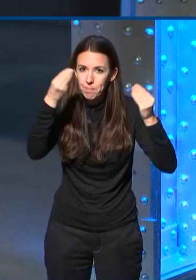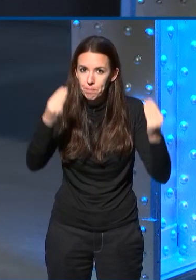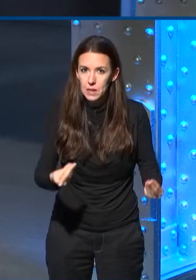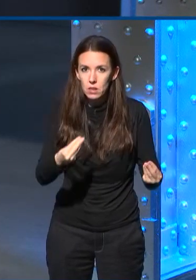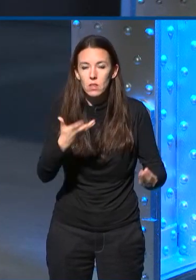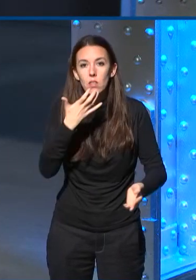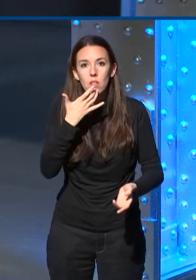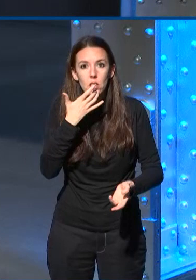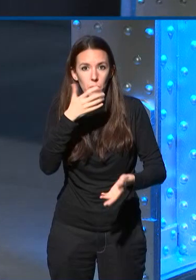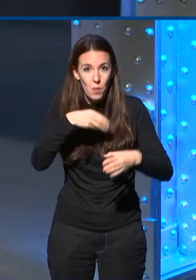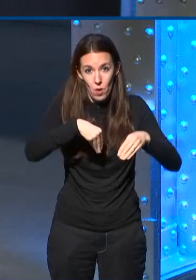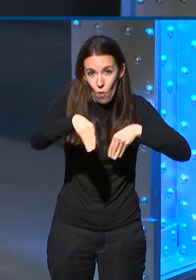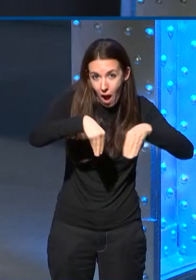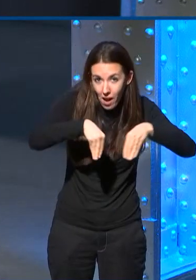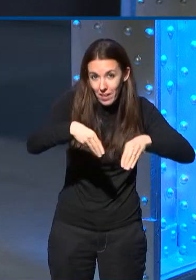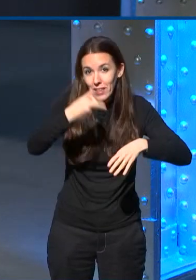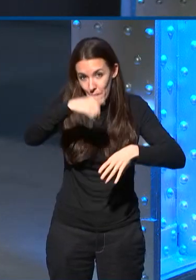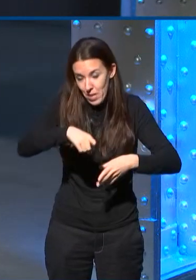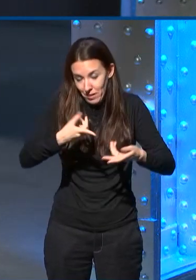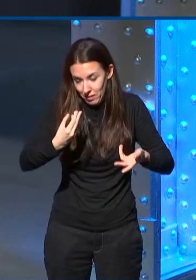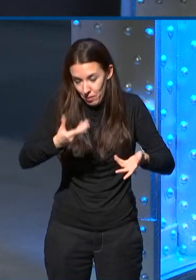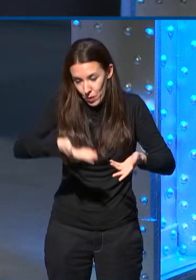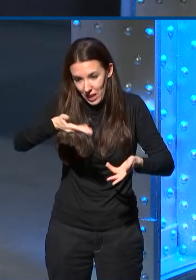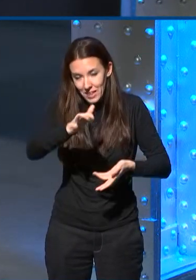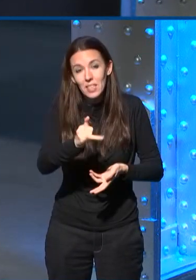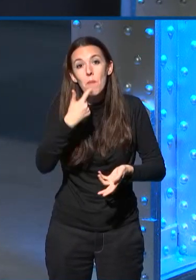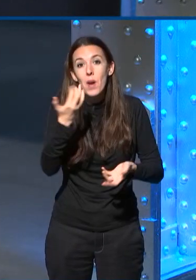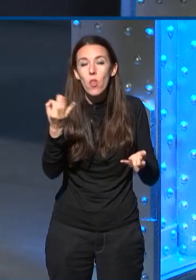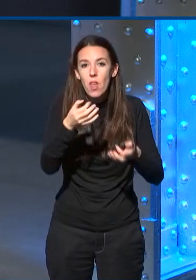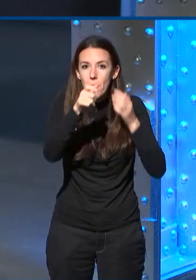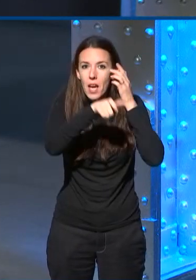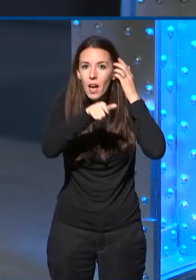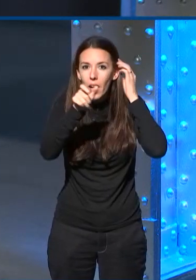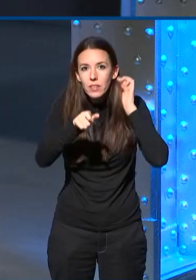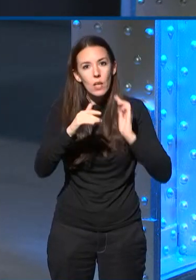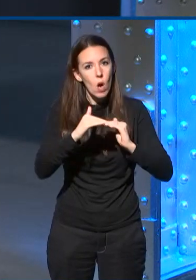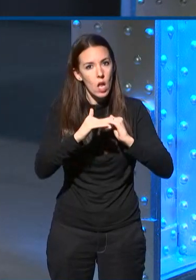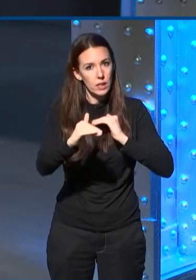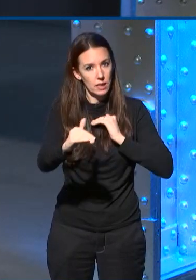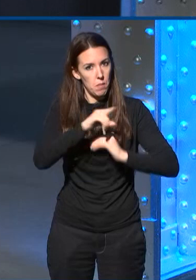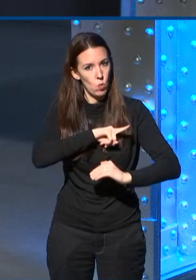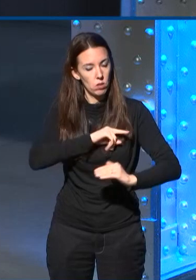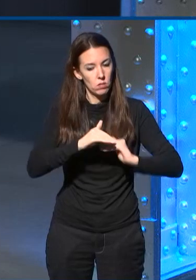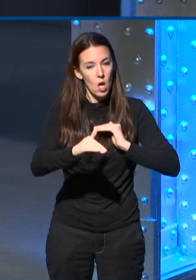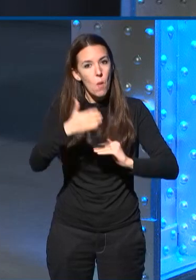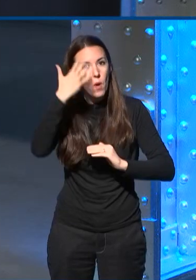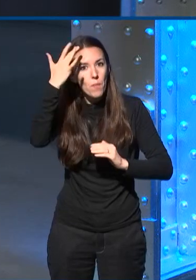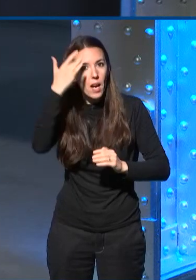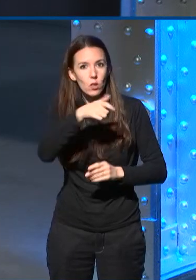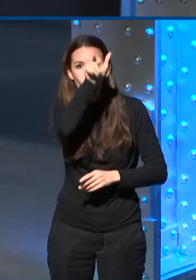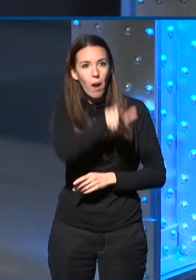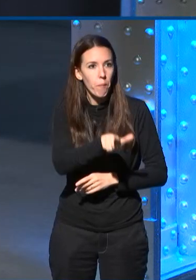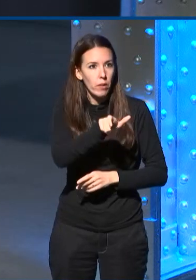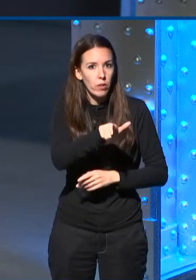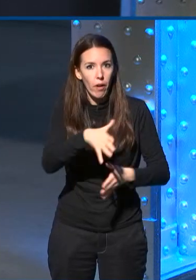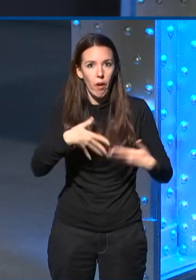que jueguen al ajedrez y esas cosas también, ¿de acuerdo? Pero tiene que ser gente muy estable. Porque imagínense que invertimos en alguien que de